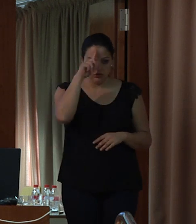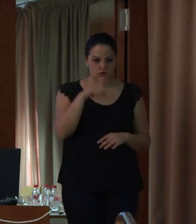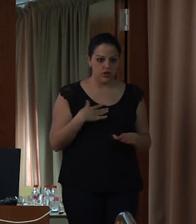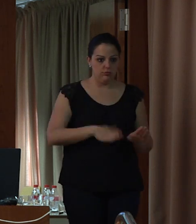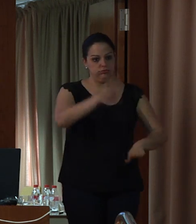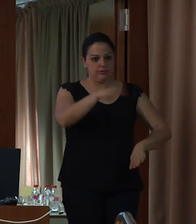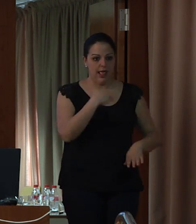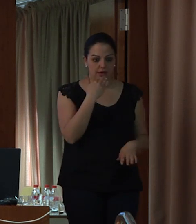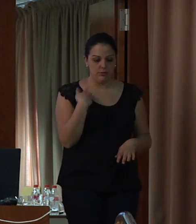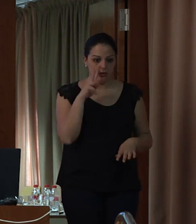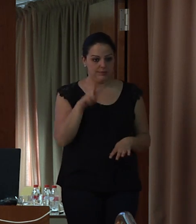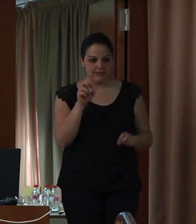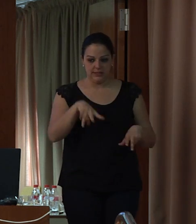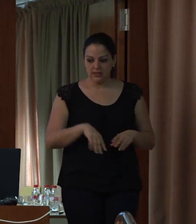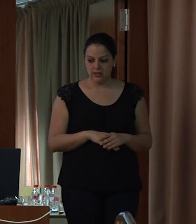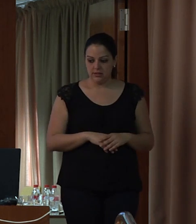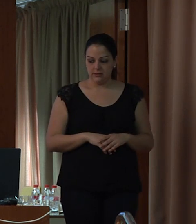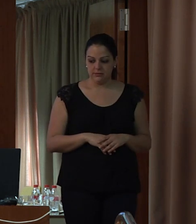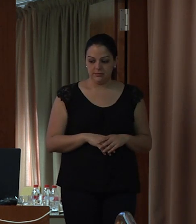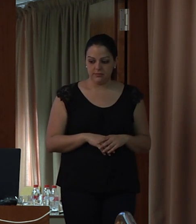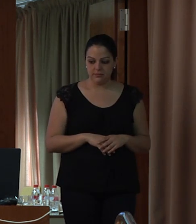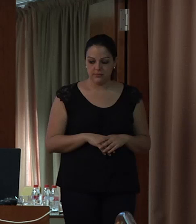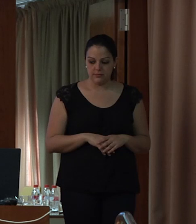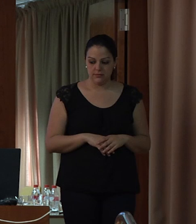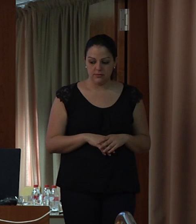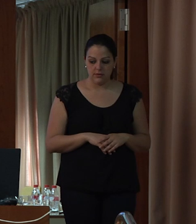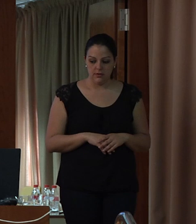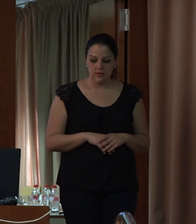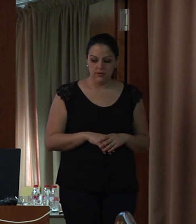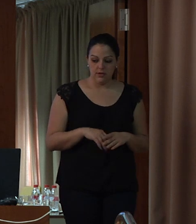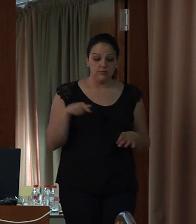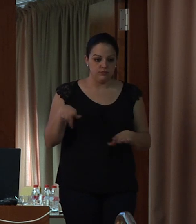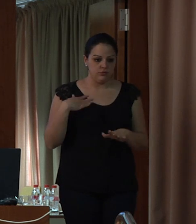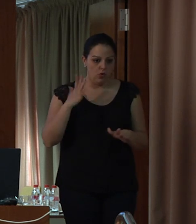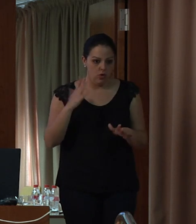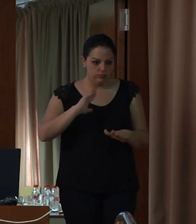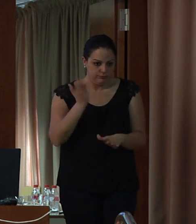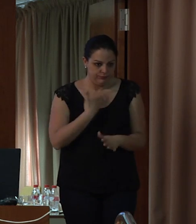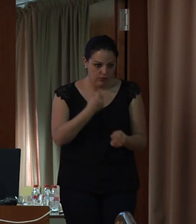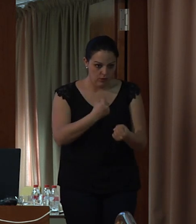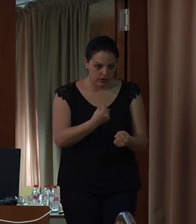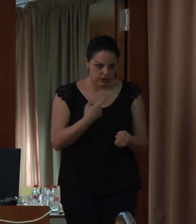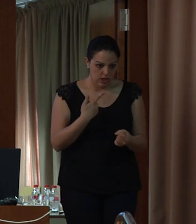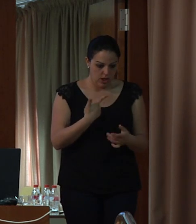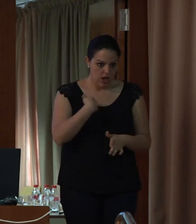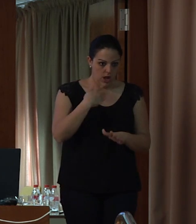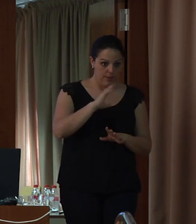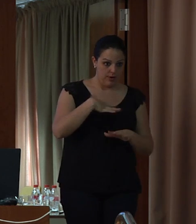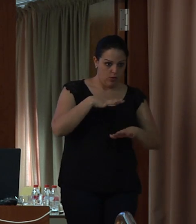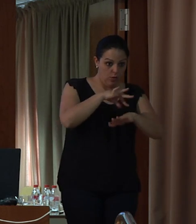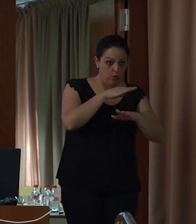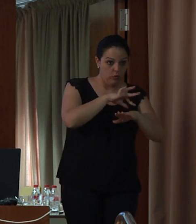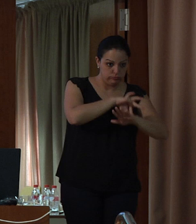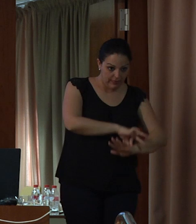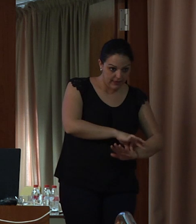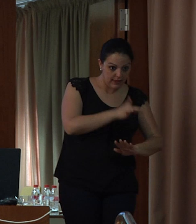mirando, ¿vale? Esto acaba con el sueño del paciente y con el sueño de la mujer, porque